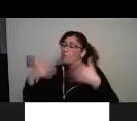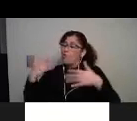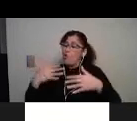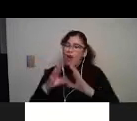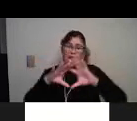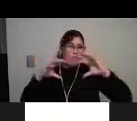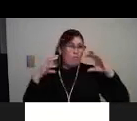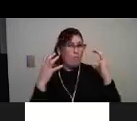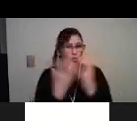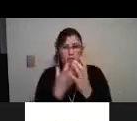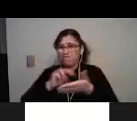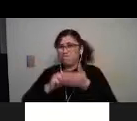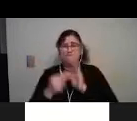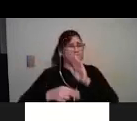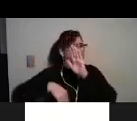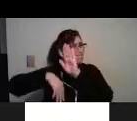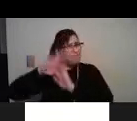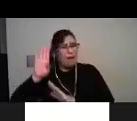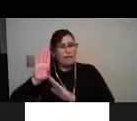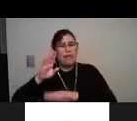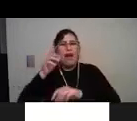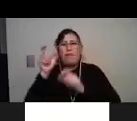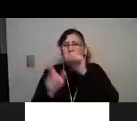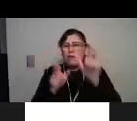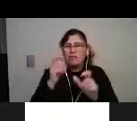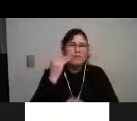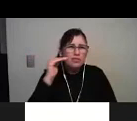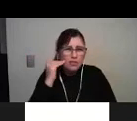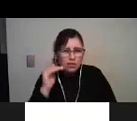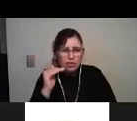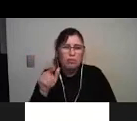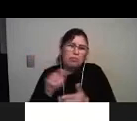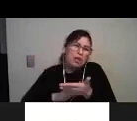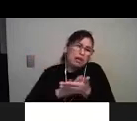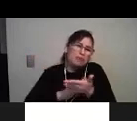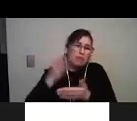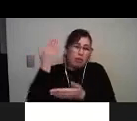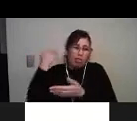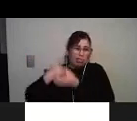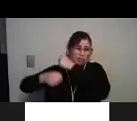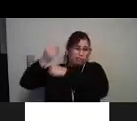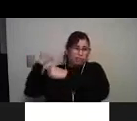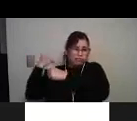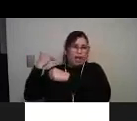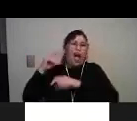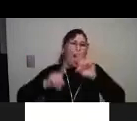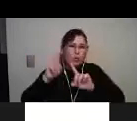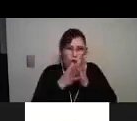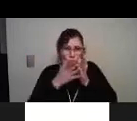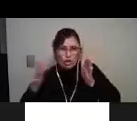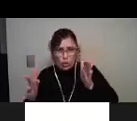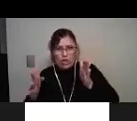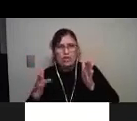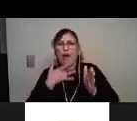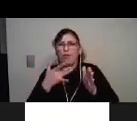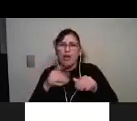mundial y en Chile, ¿cierto? Y que originó que muchos niños en aquel momento quedaran con secuelas producto de esta